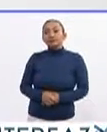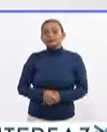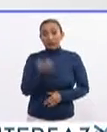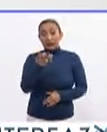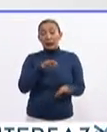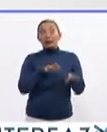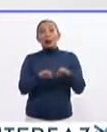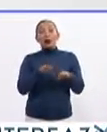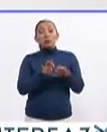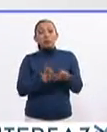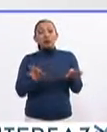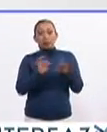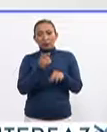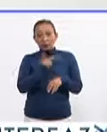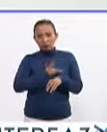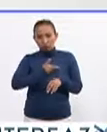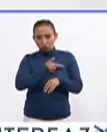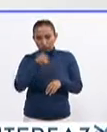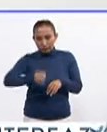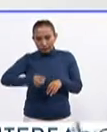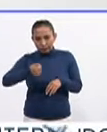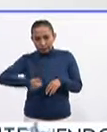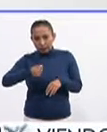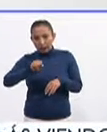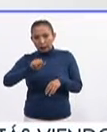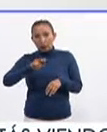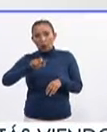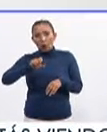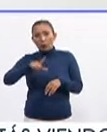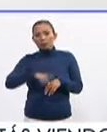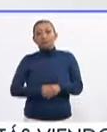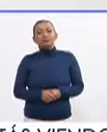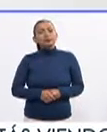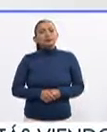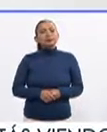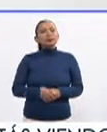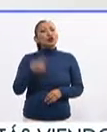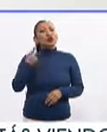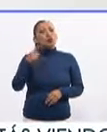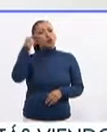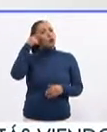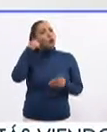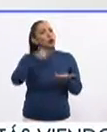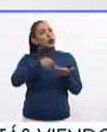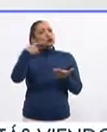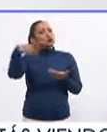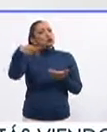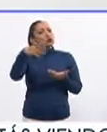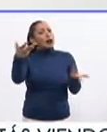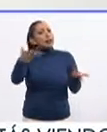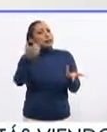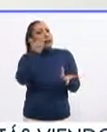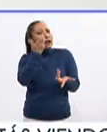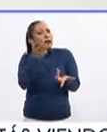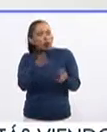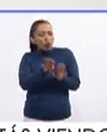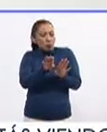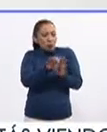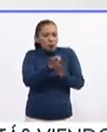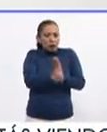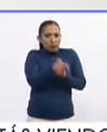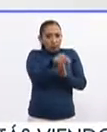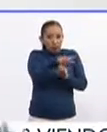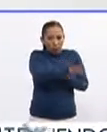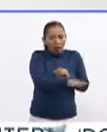una tarea muy importante, me da mucho gusto saludarte, Saúl. Lo que supongo ustedes quieren generar, porque una cosa